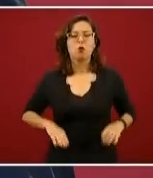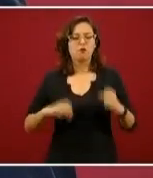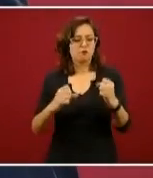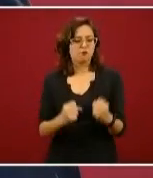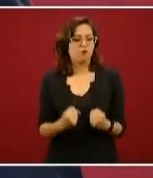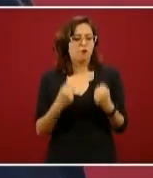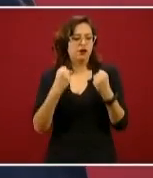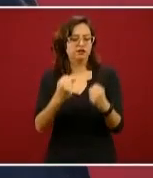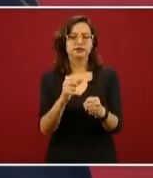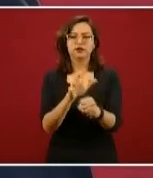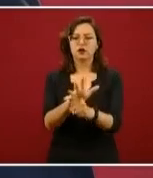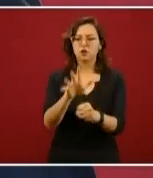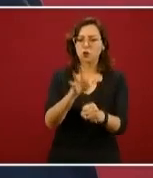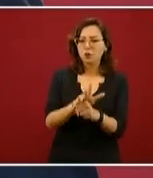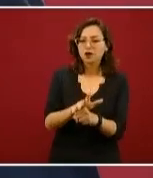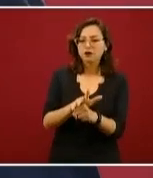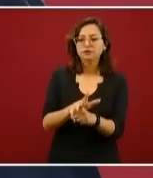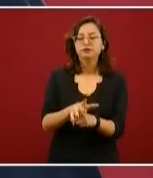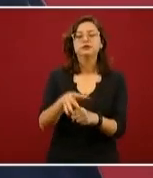actuar